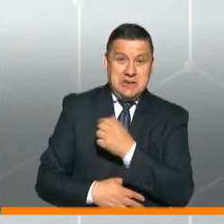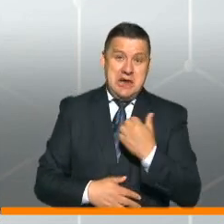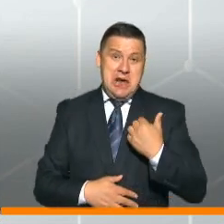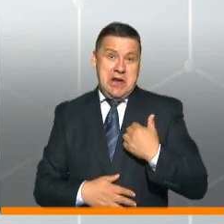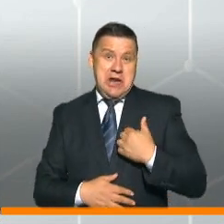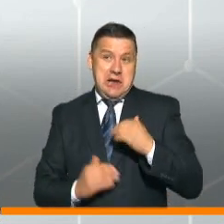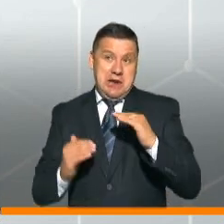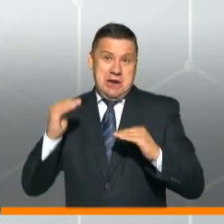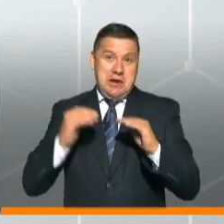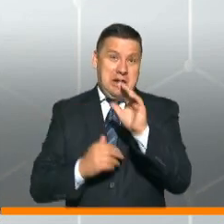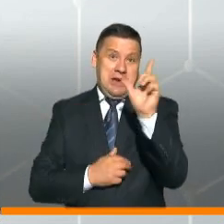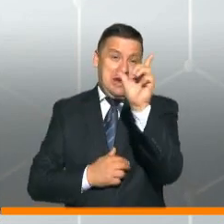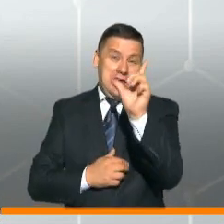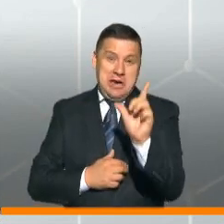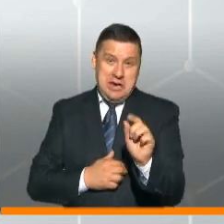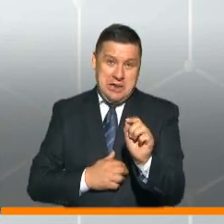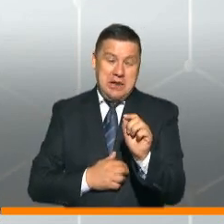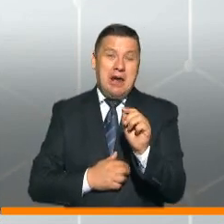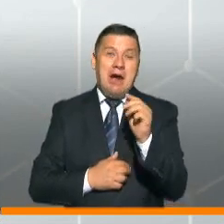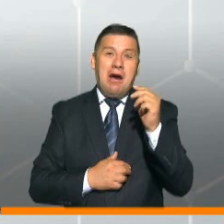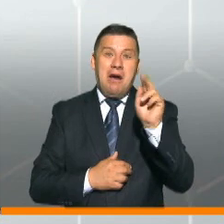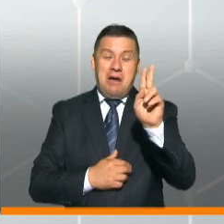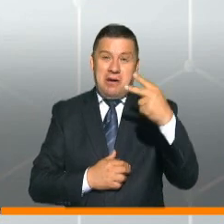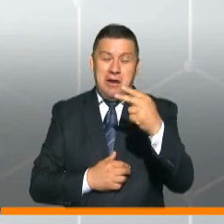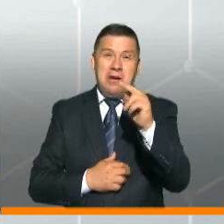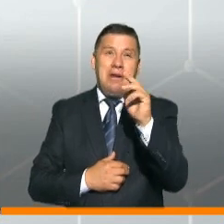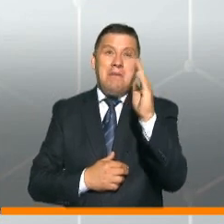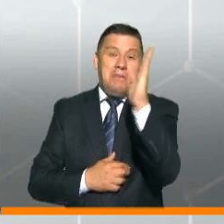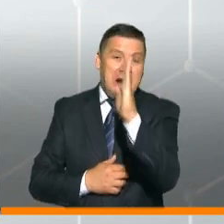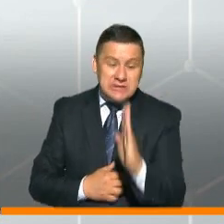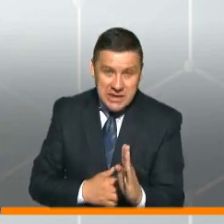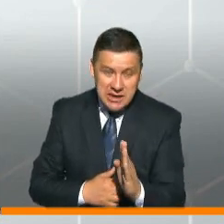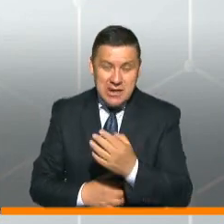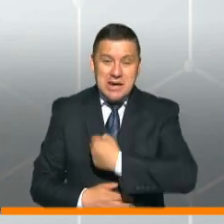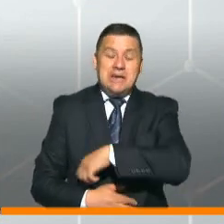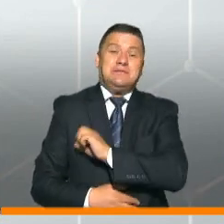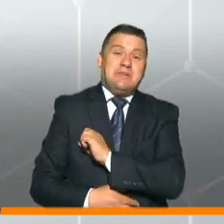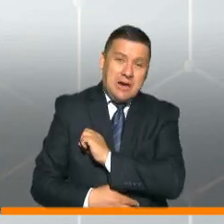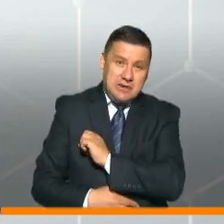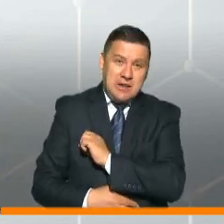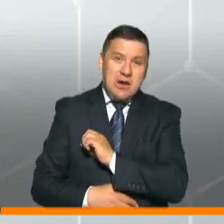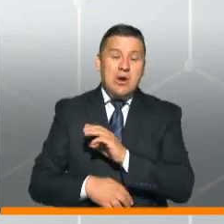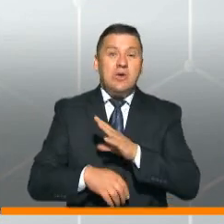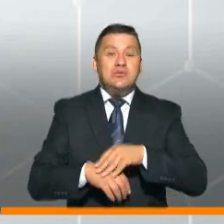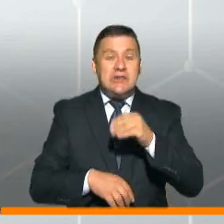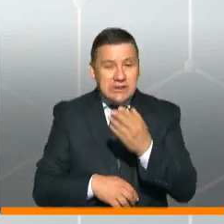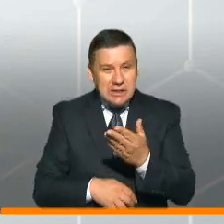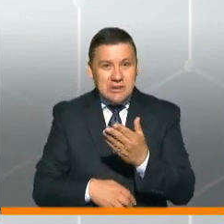Argentina, Italia, Reino Unido, Brasil, España,